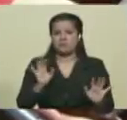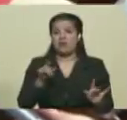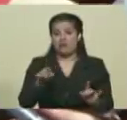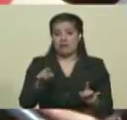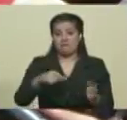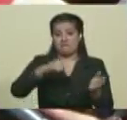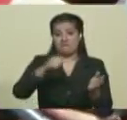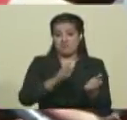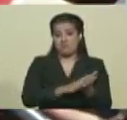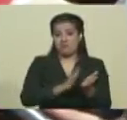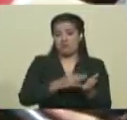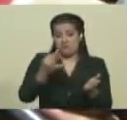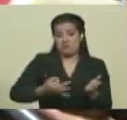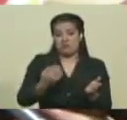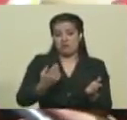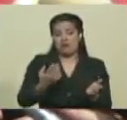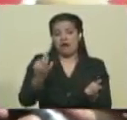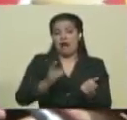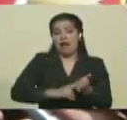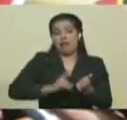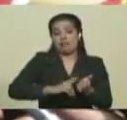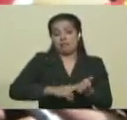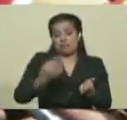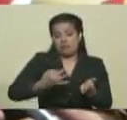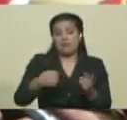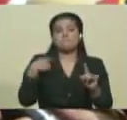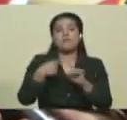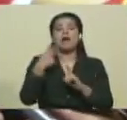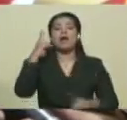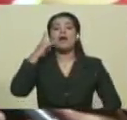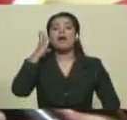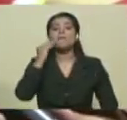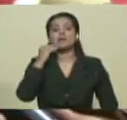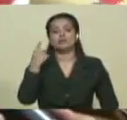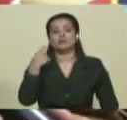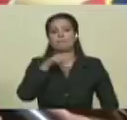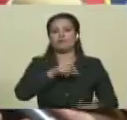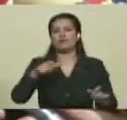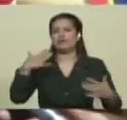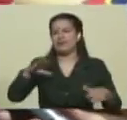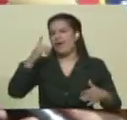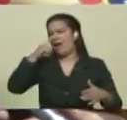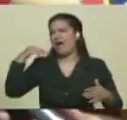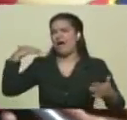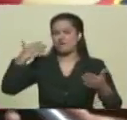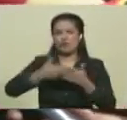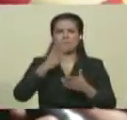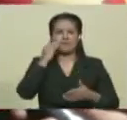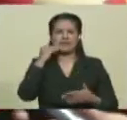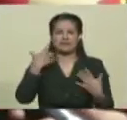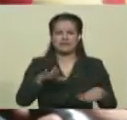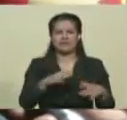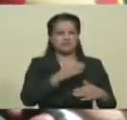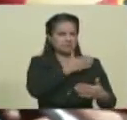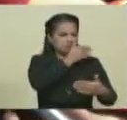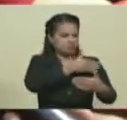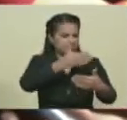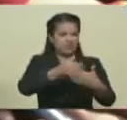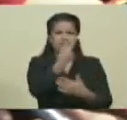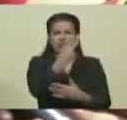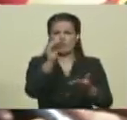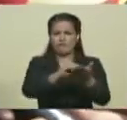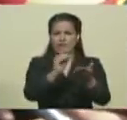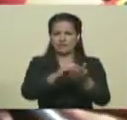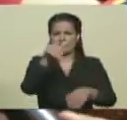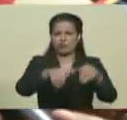garantía, y ya no solo la garantía, sino la experiencia de un pueblo que, mira, ya con esta es la elección número 22, 23. Imagínate la experiencia que